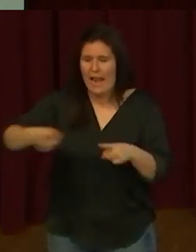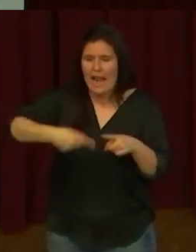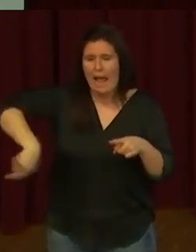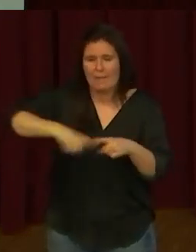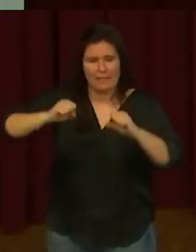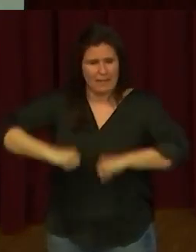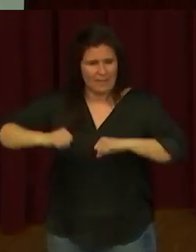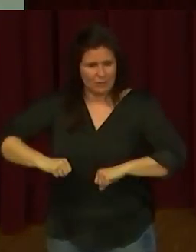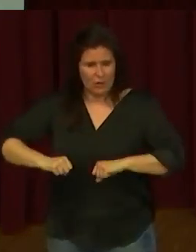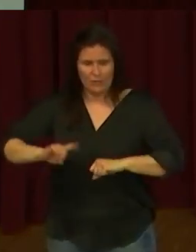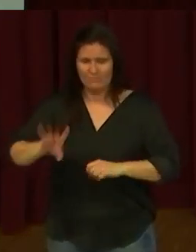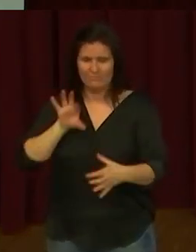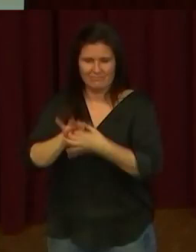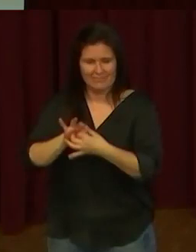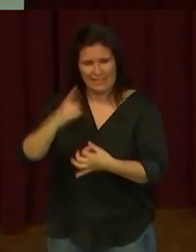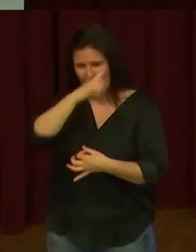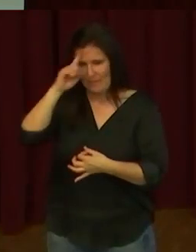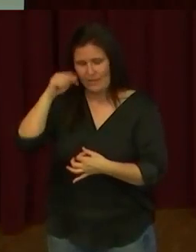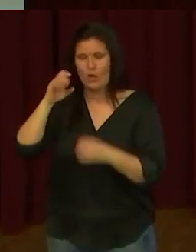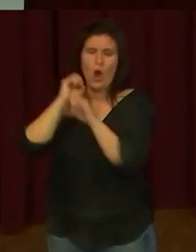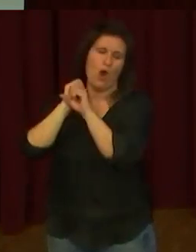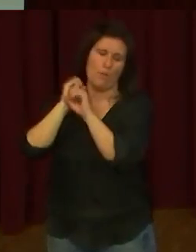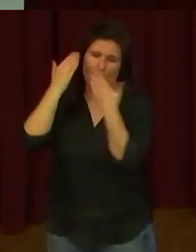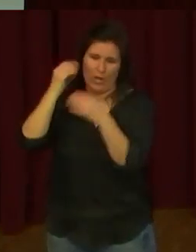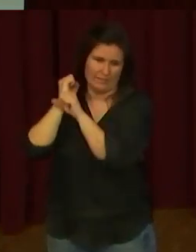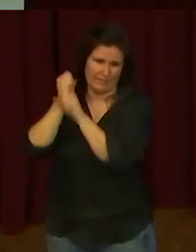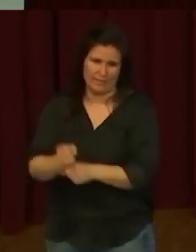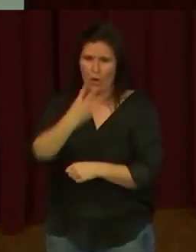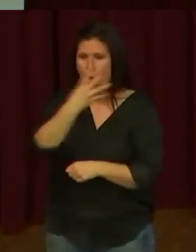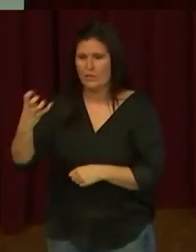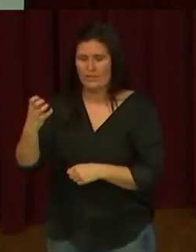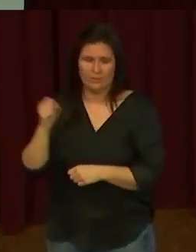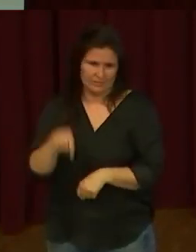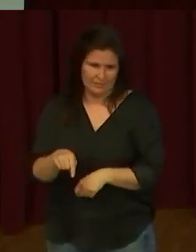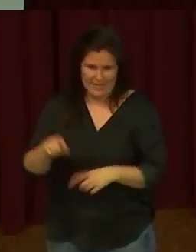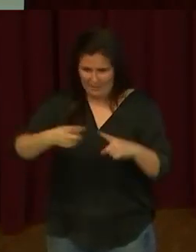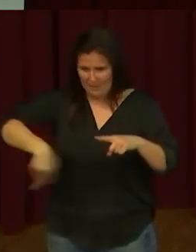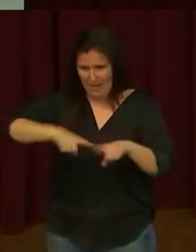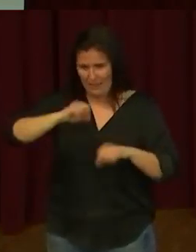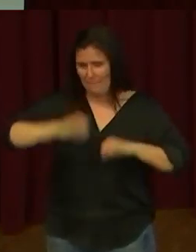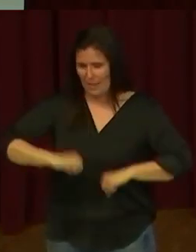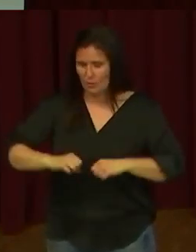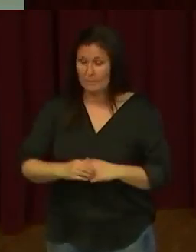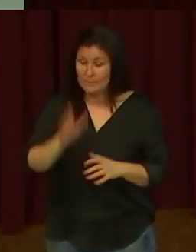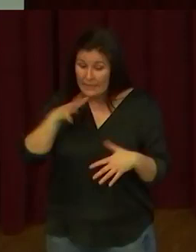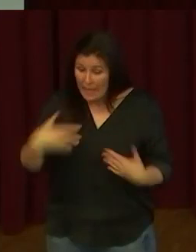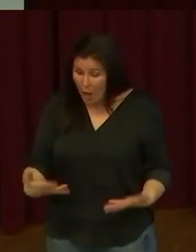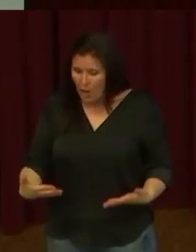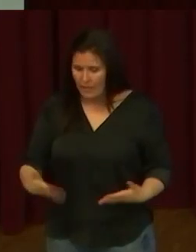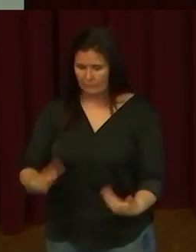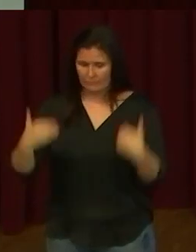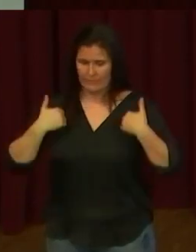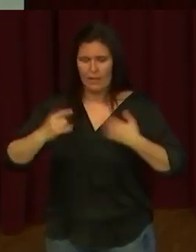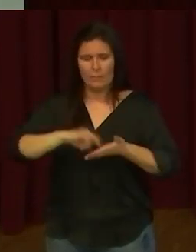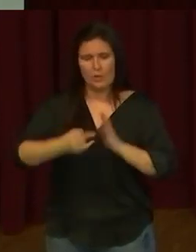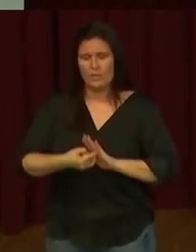retrato y máscara de madrid' conmemorativa del 400 del 400 aniversario de la plaza mayor actualmente dirige el proyecto de